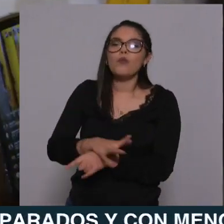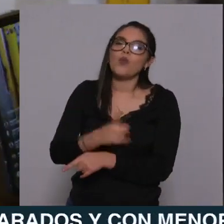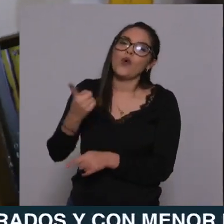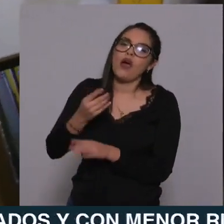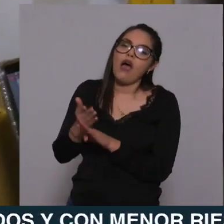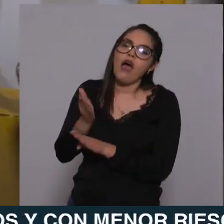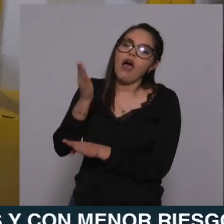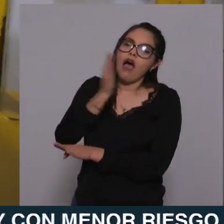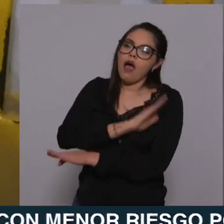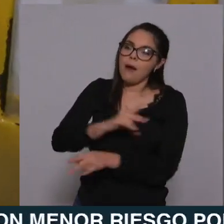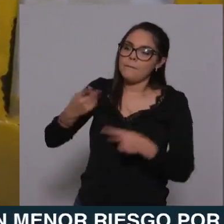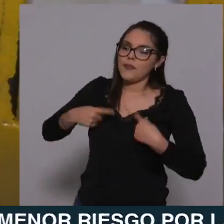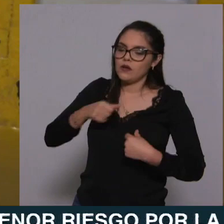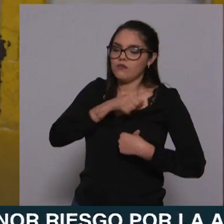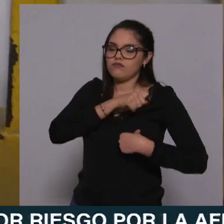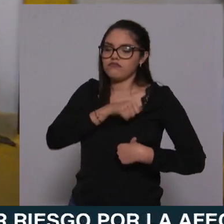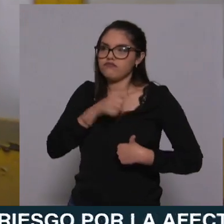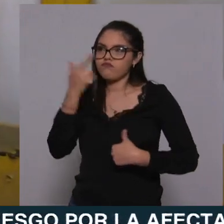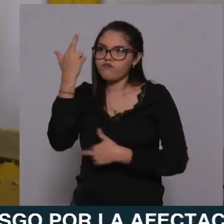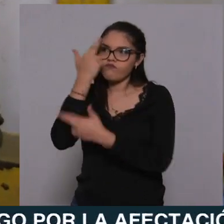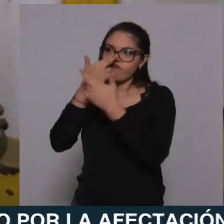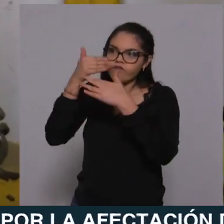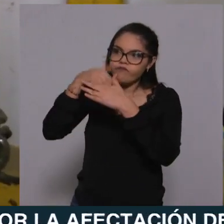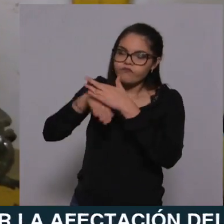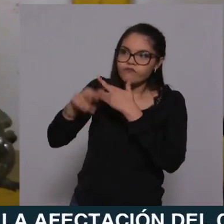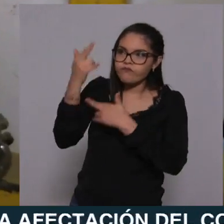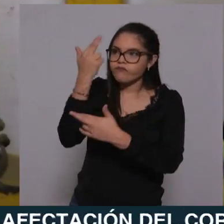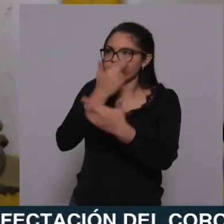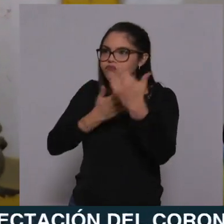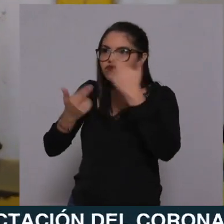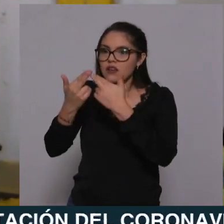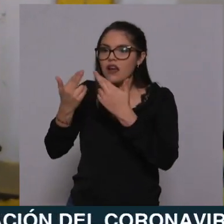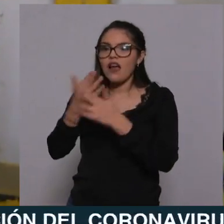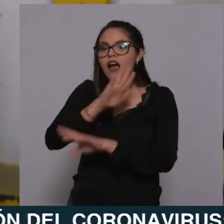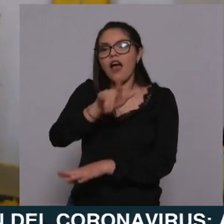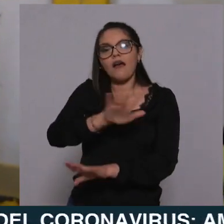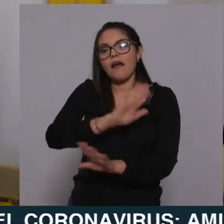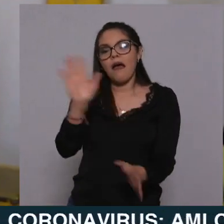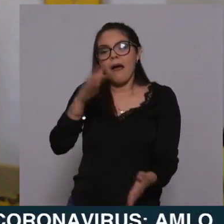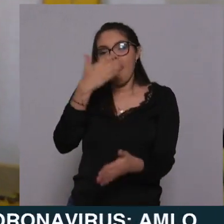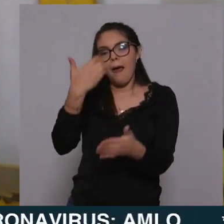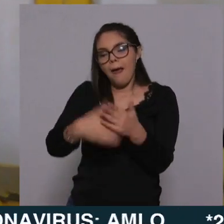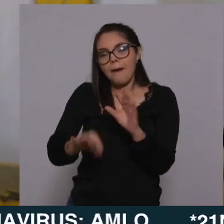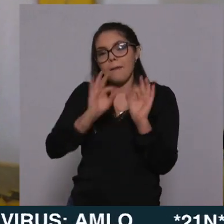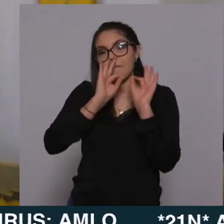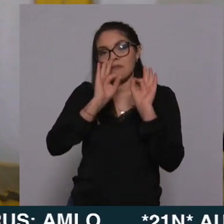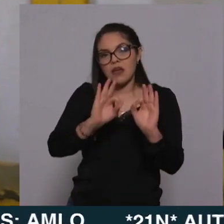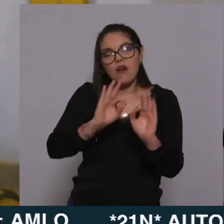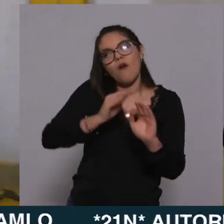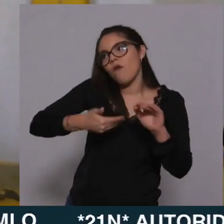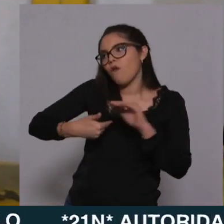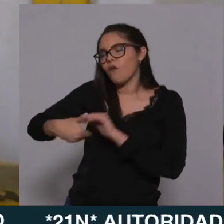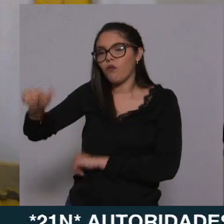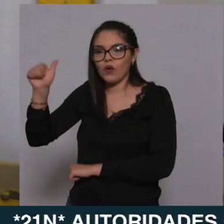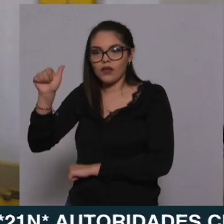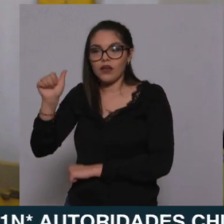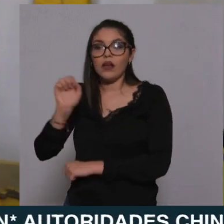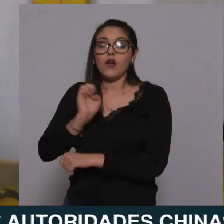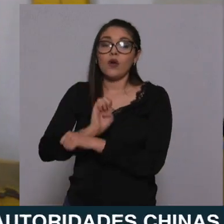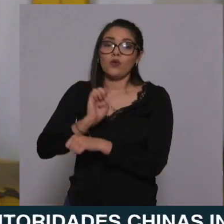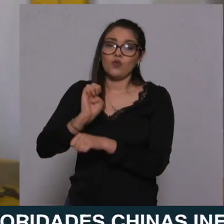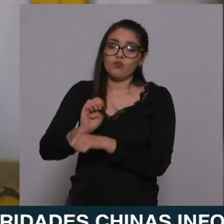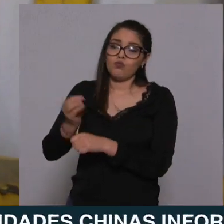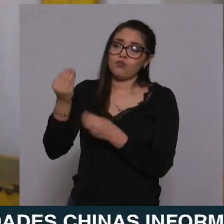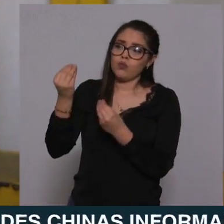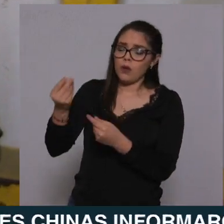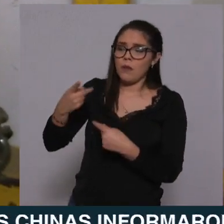hicieron la revisión correspondiente, de hecho pues ya no están, es decir, ya se fueron, sin embargo pues la mayoría de los